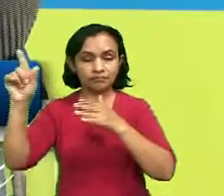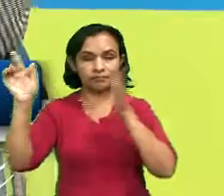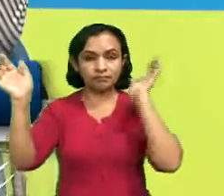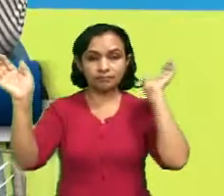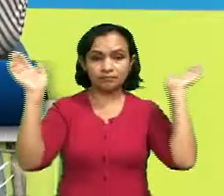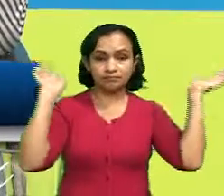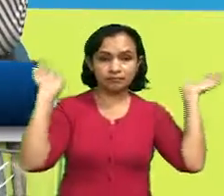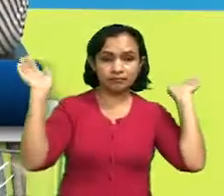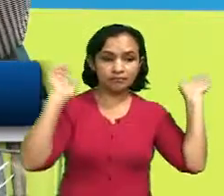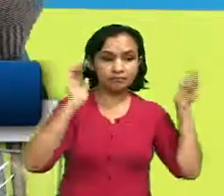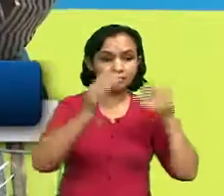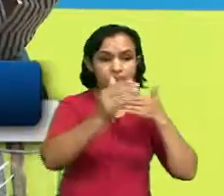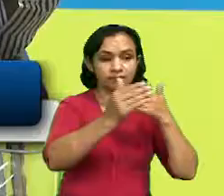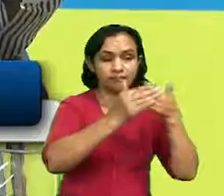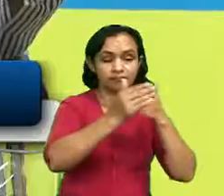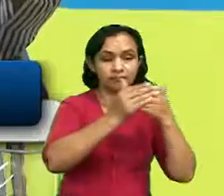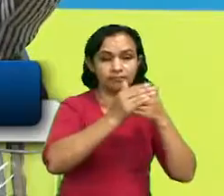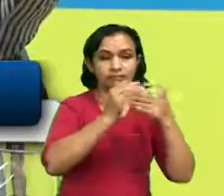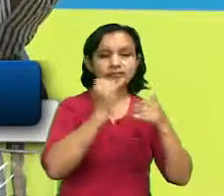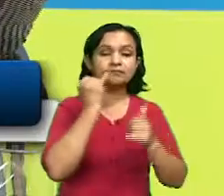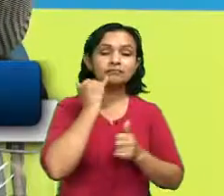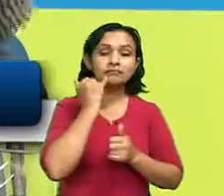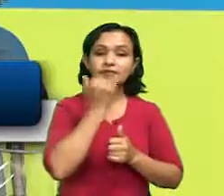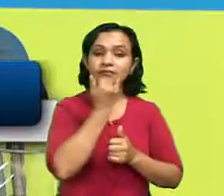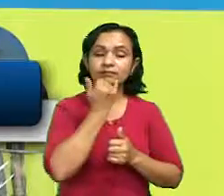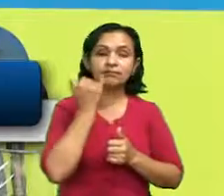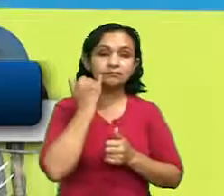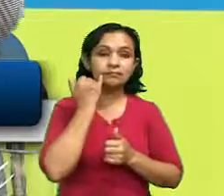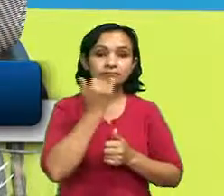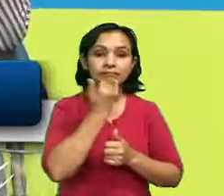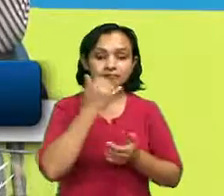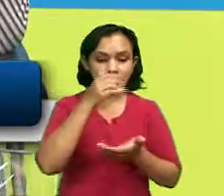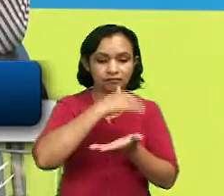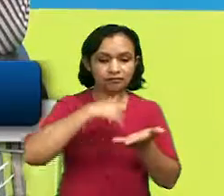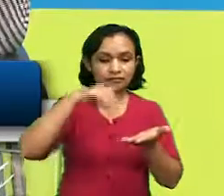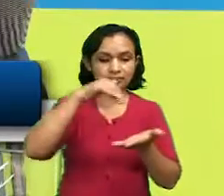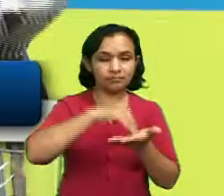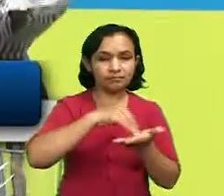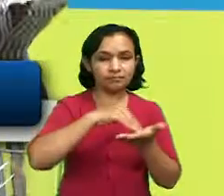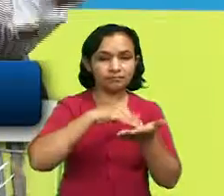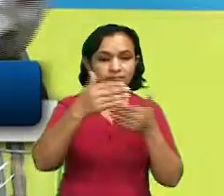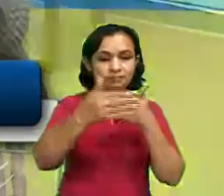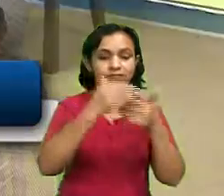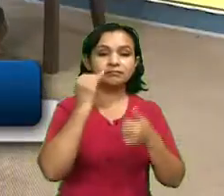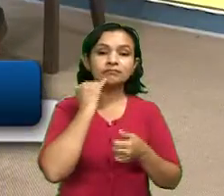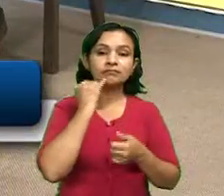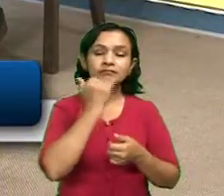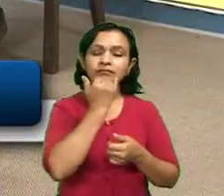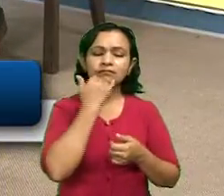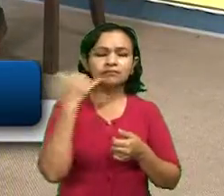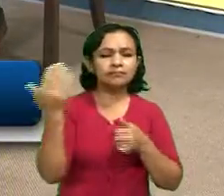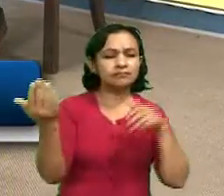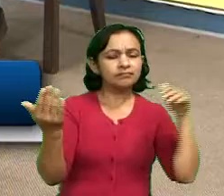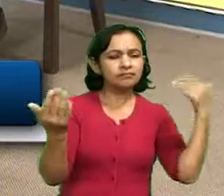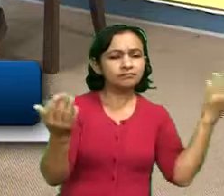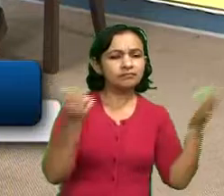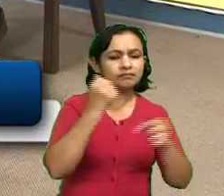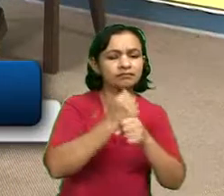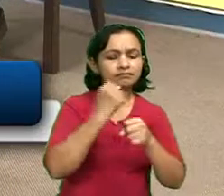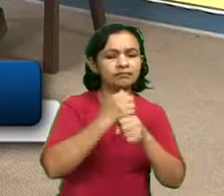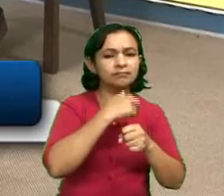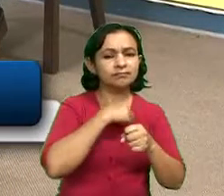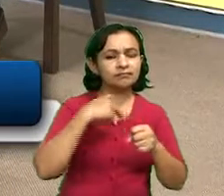mercado cerca que es el Israel. Incluso el centro de salud está a unas cuadras por ahí. Sí. ¿Cuál es el trabajo que ustedes